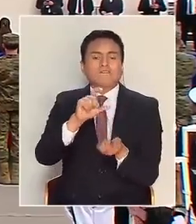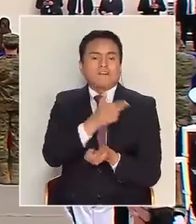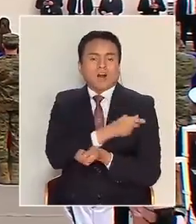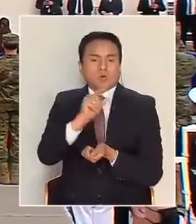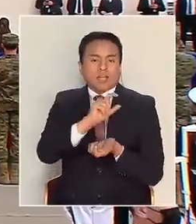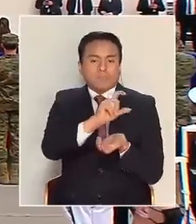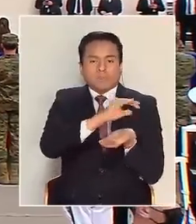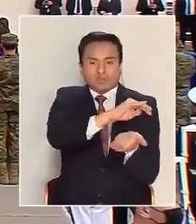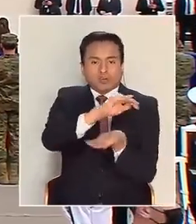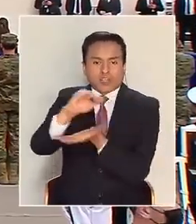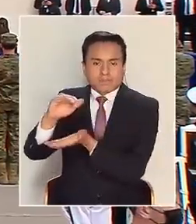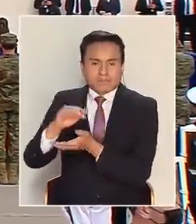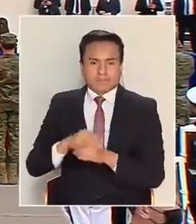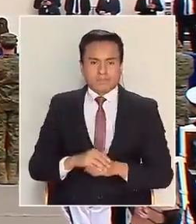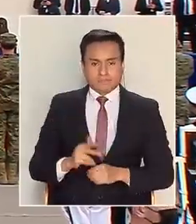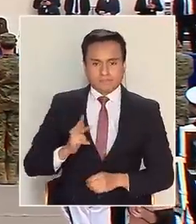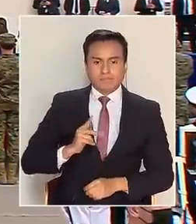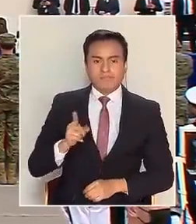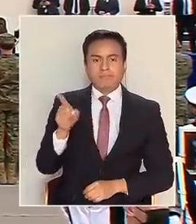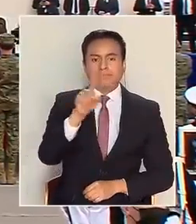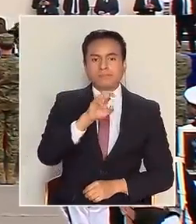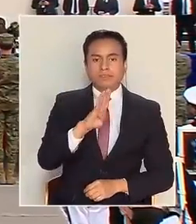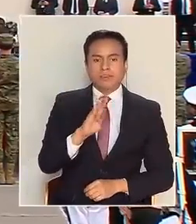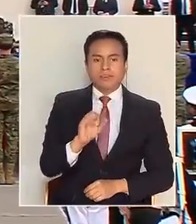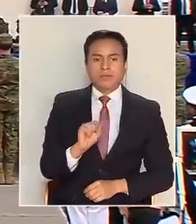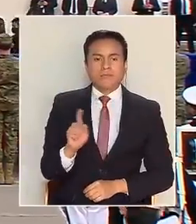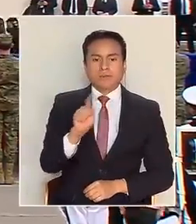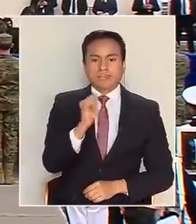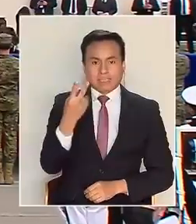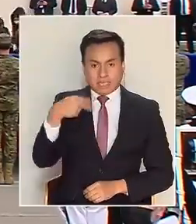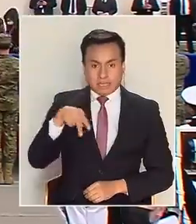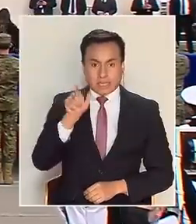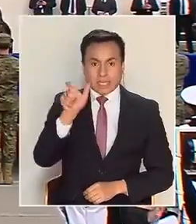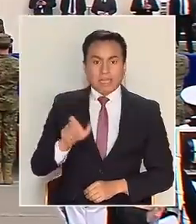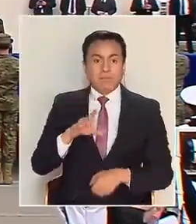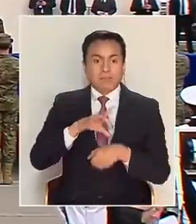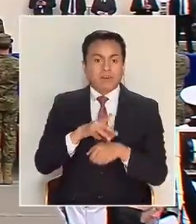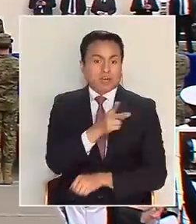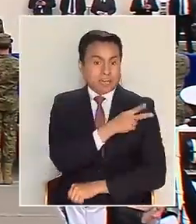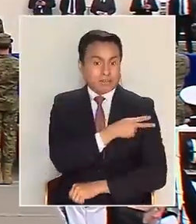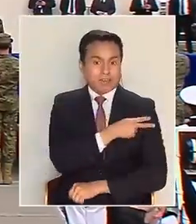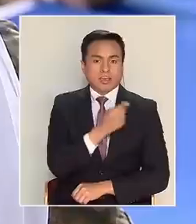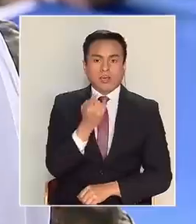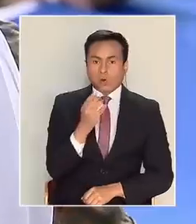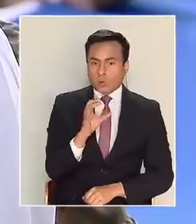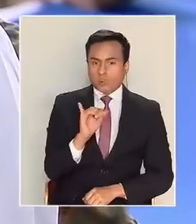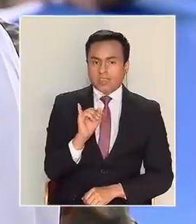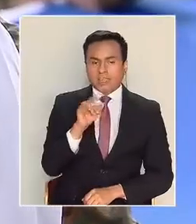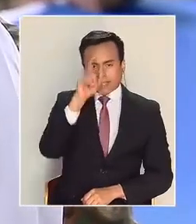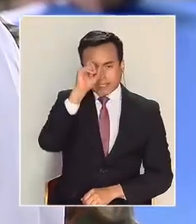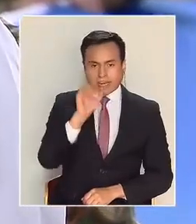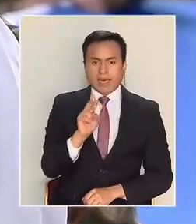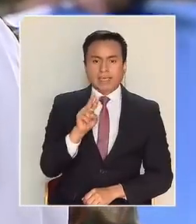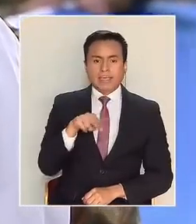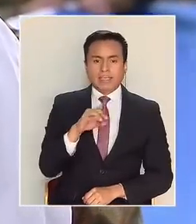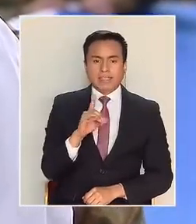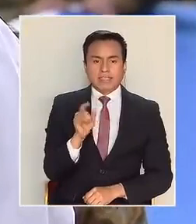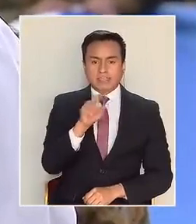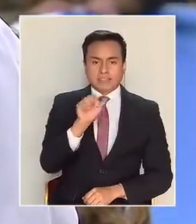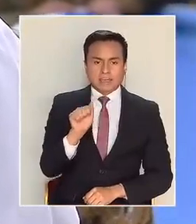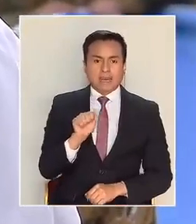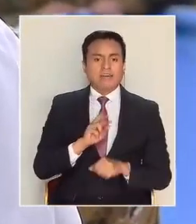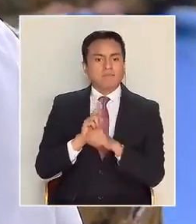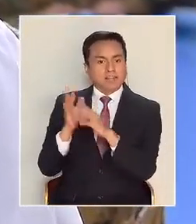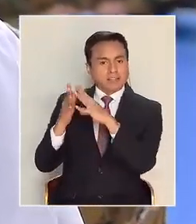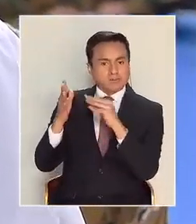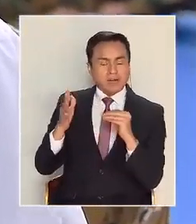población. Señor Sebastián Ugarte Ubiergo, médico jefe UCI Clínica Indisa, referente